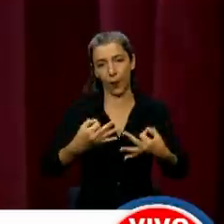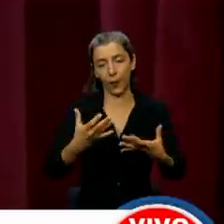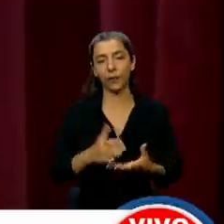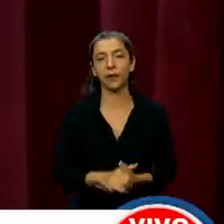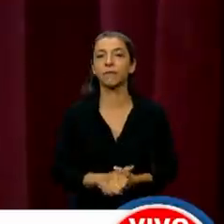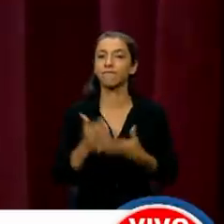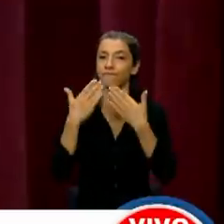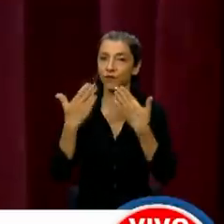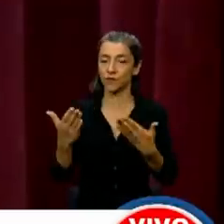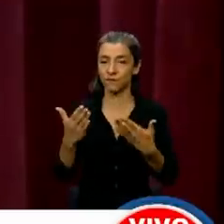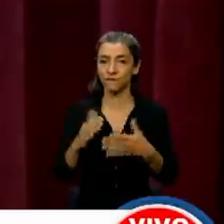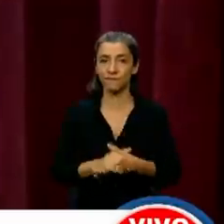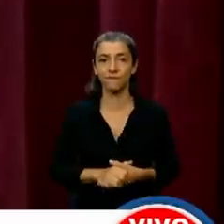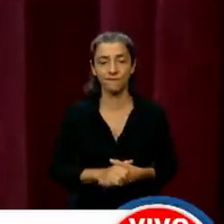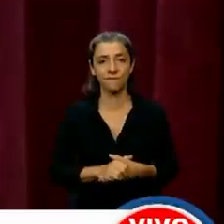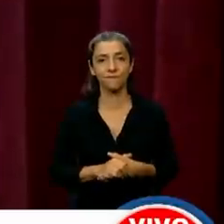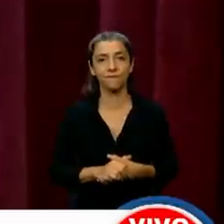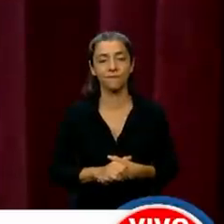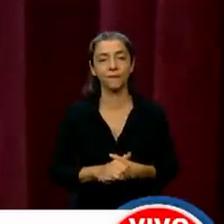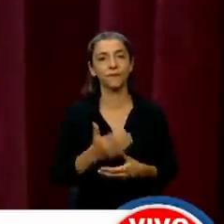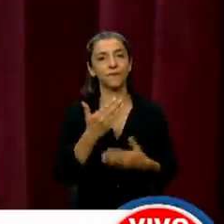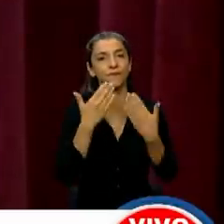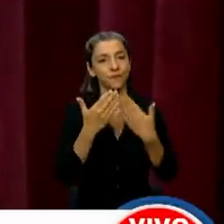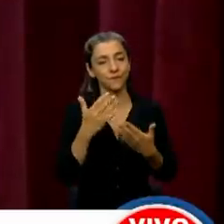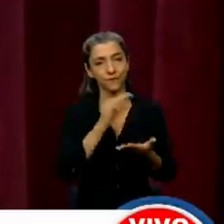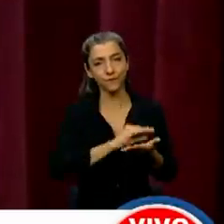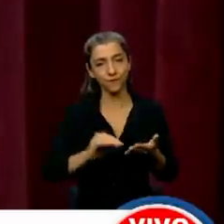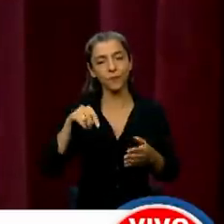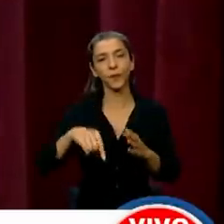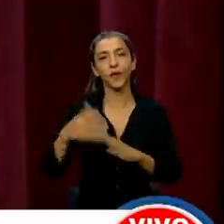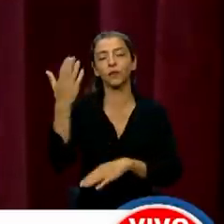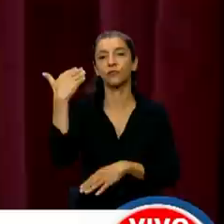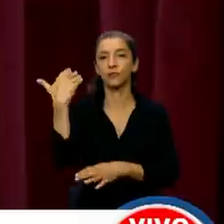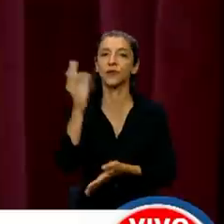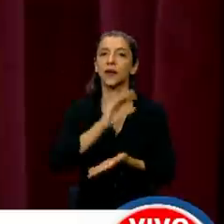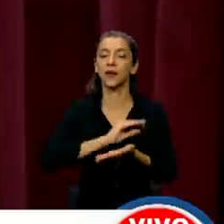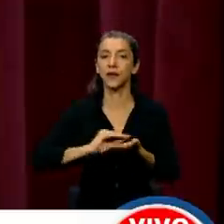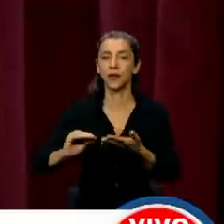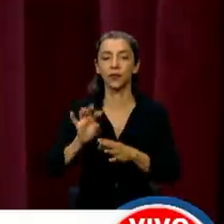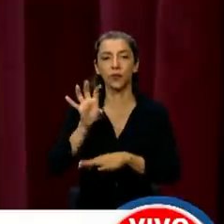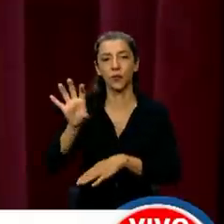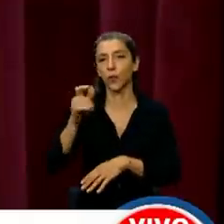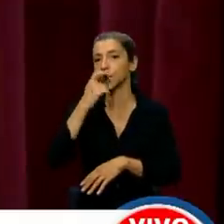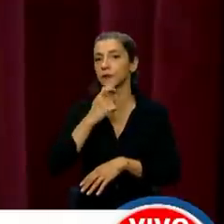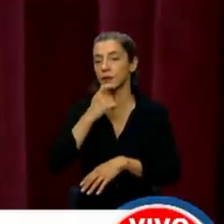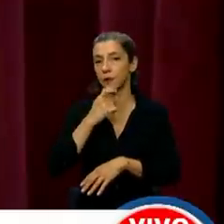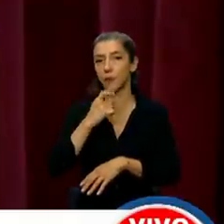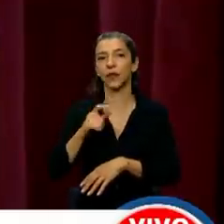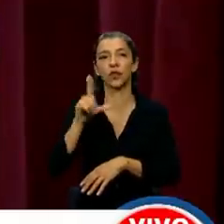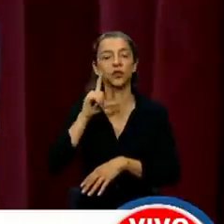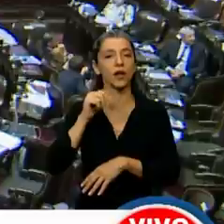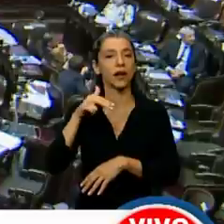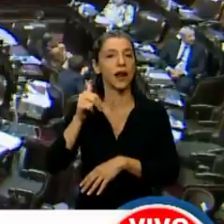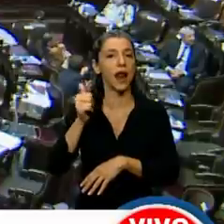diputado abran vida continúa en el uso de la palabra la diputada por la provincia de mendoza liliana